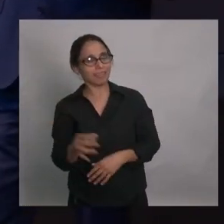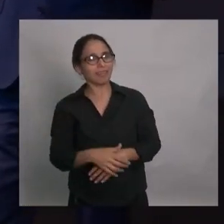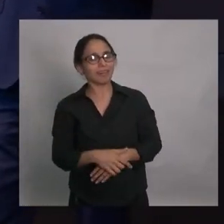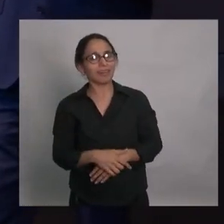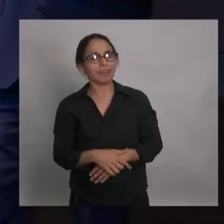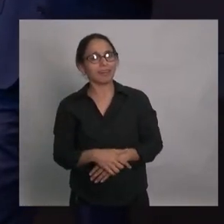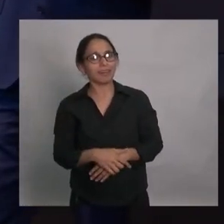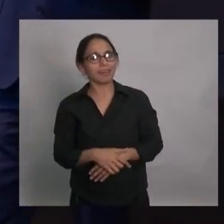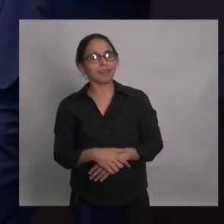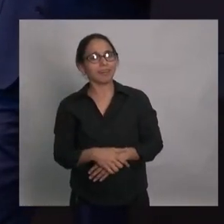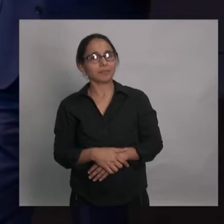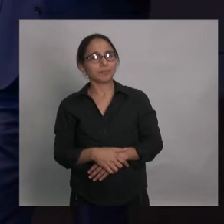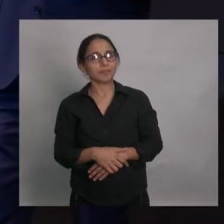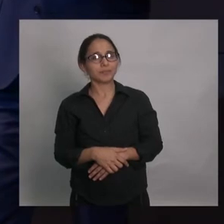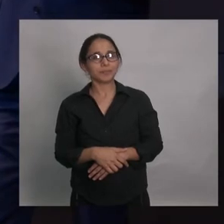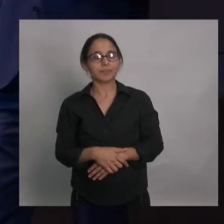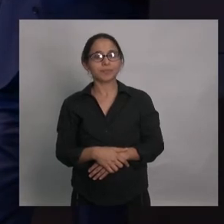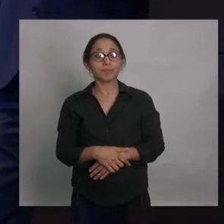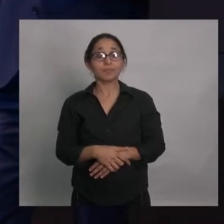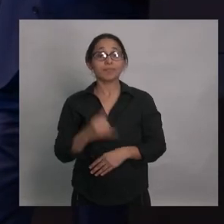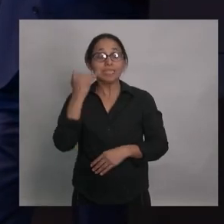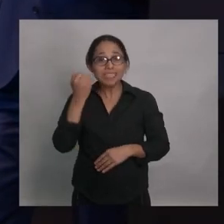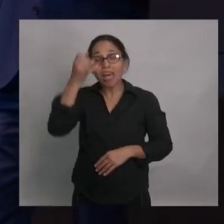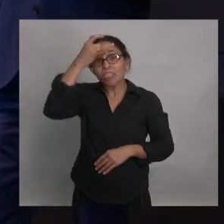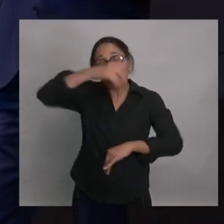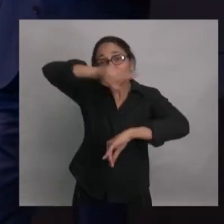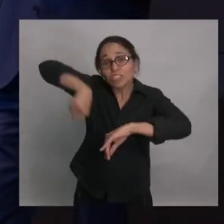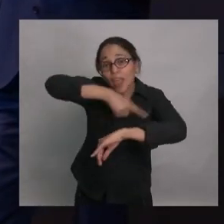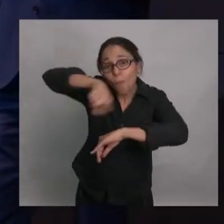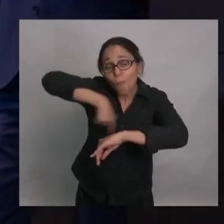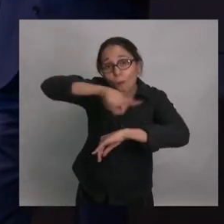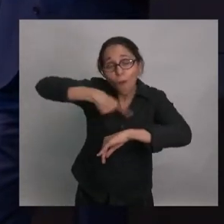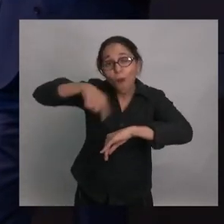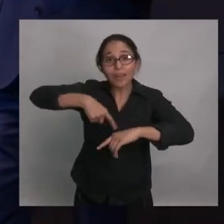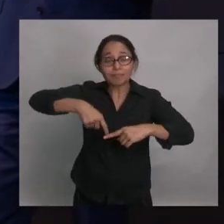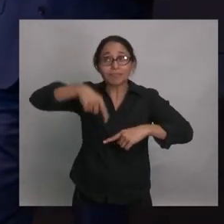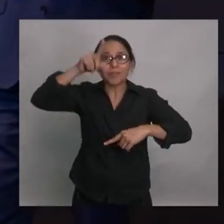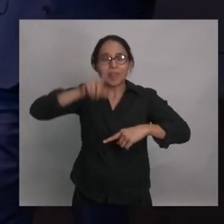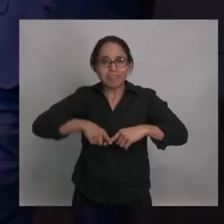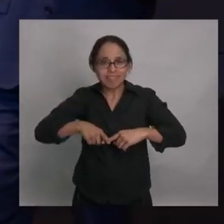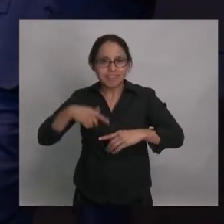llevamos 12 horas de evento